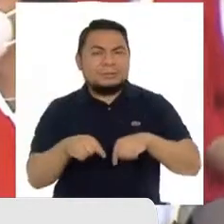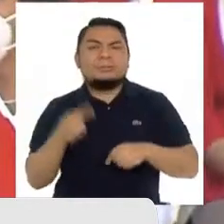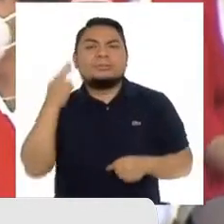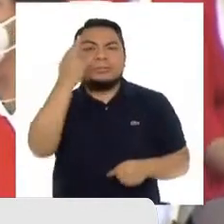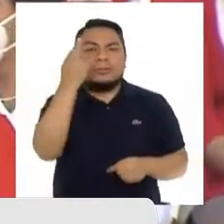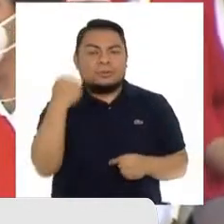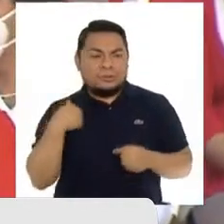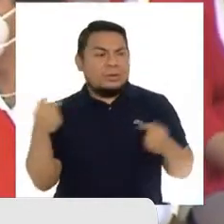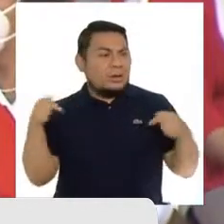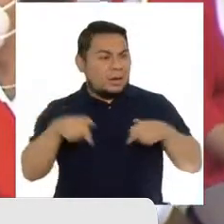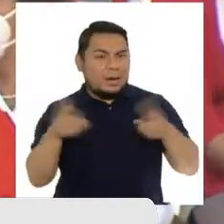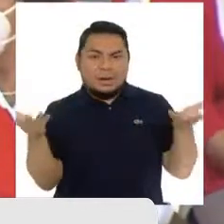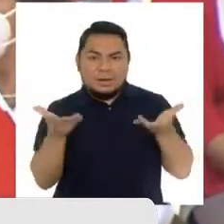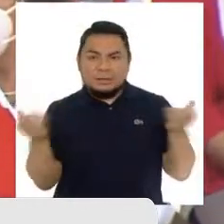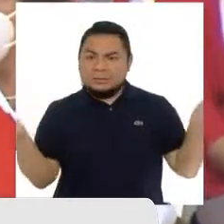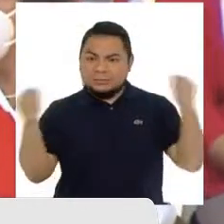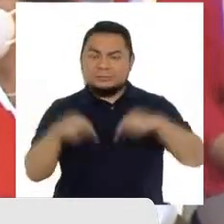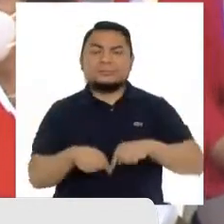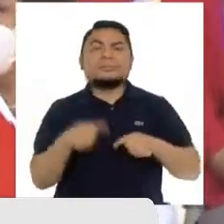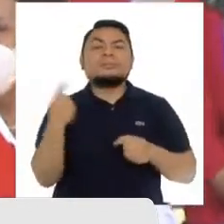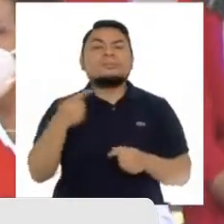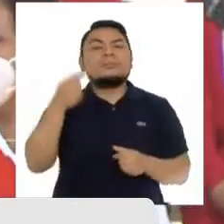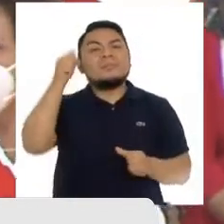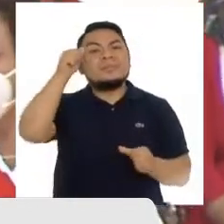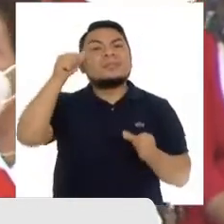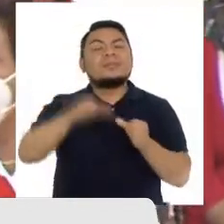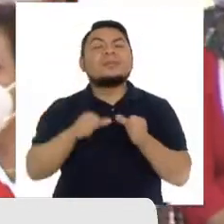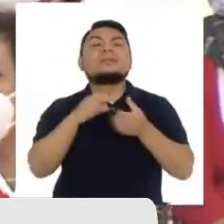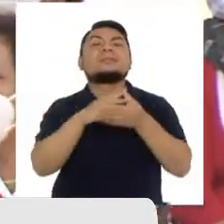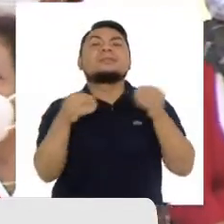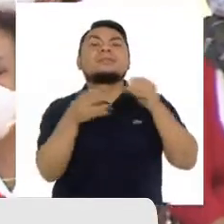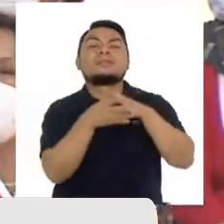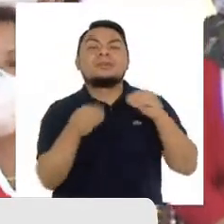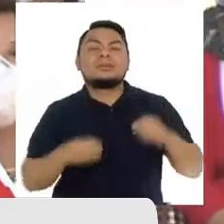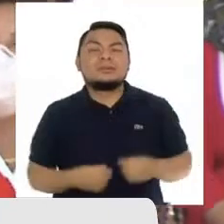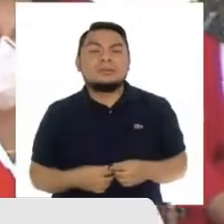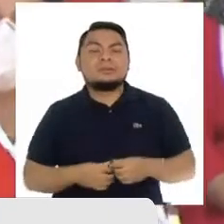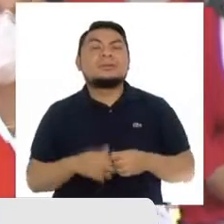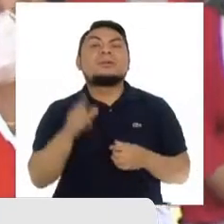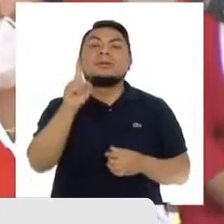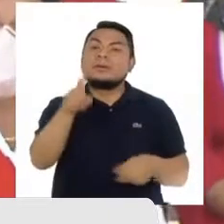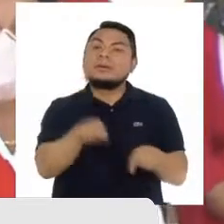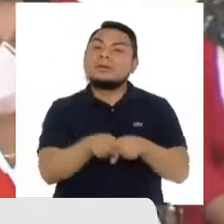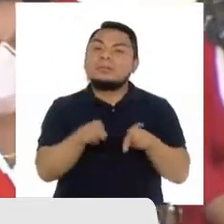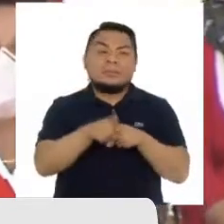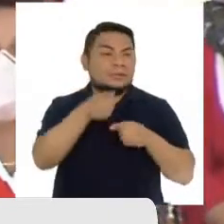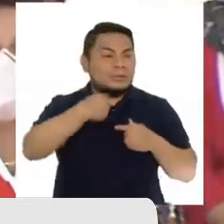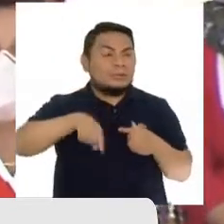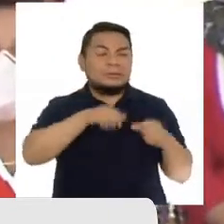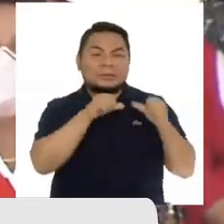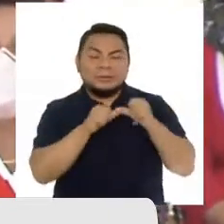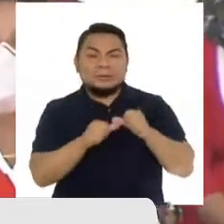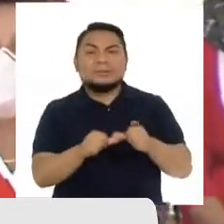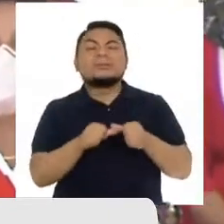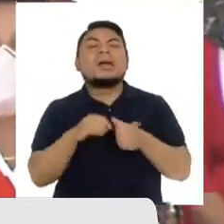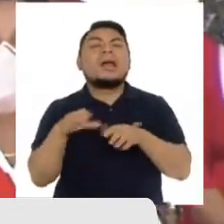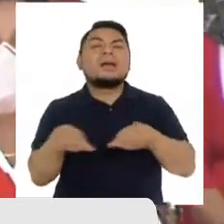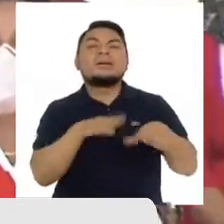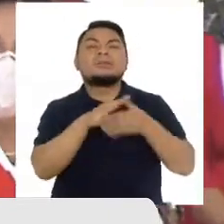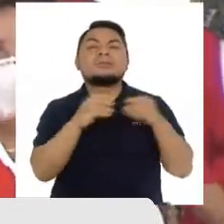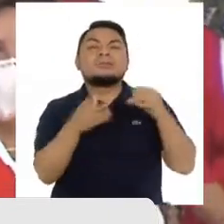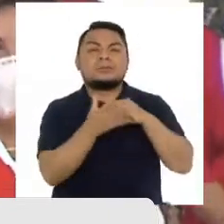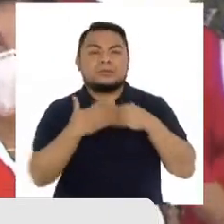acá no solamente para recordar la historia sino para seguir haciendo historia como hombres del